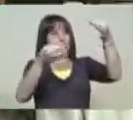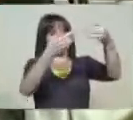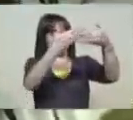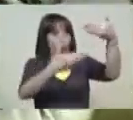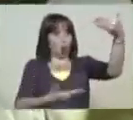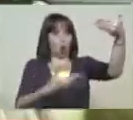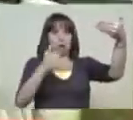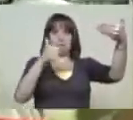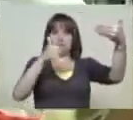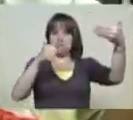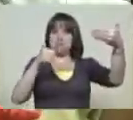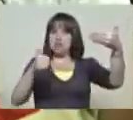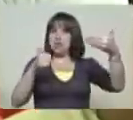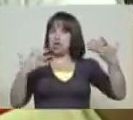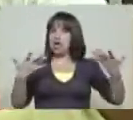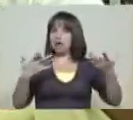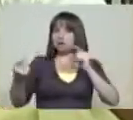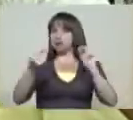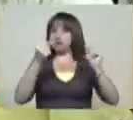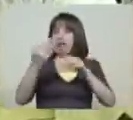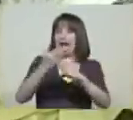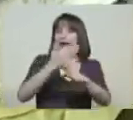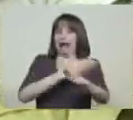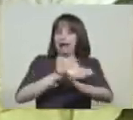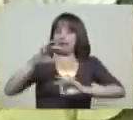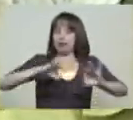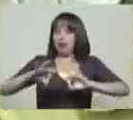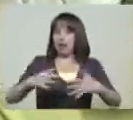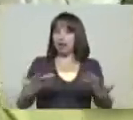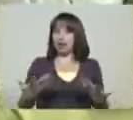estuvieron debatiendo en las jornadas preparatorias.